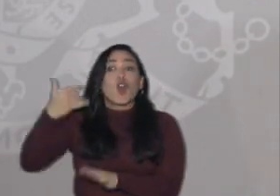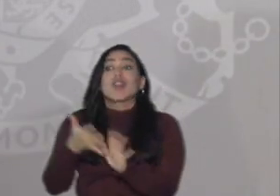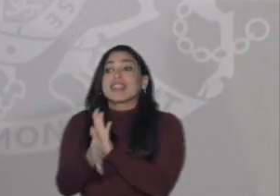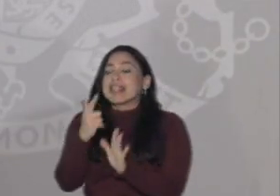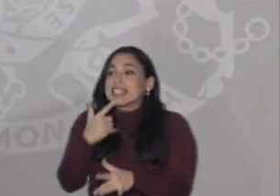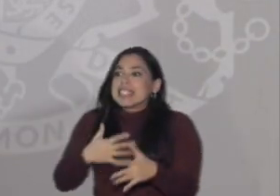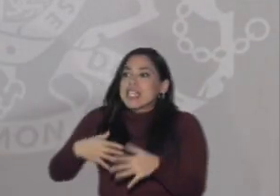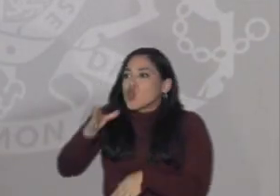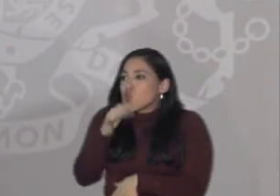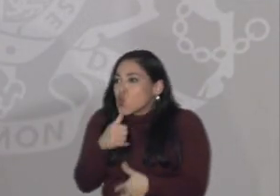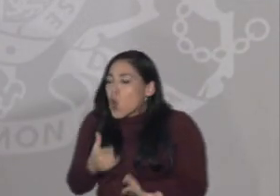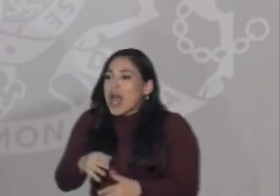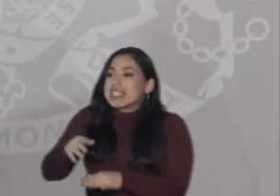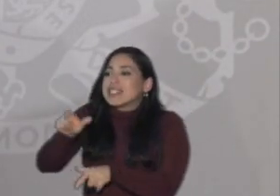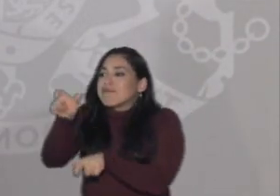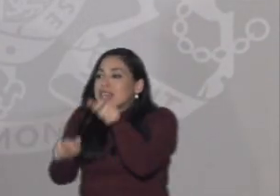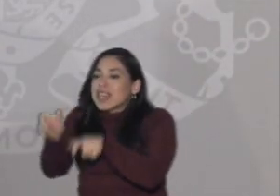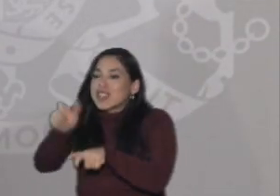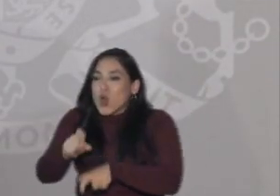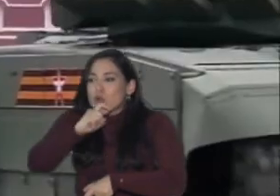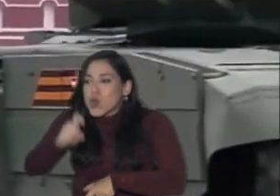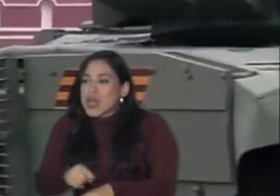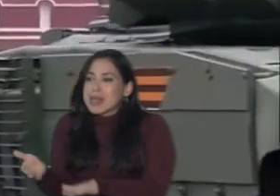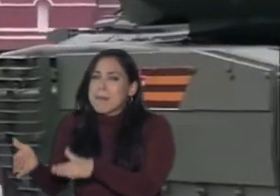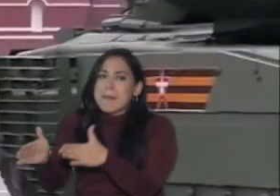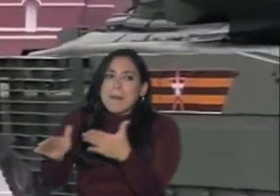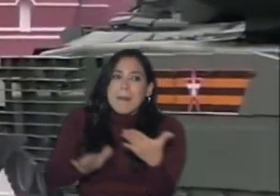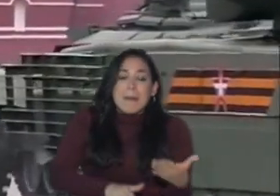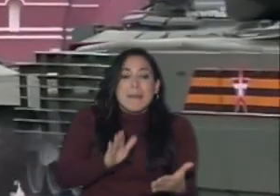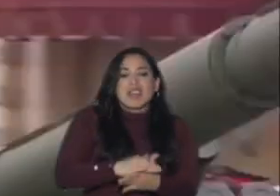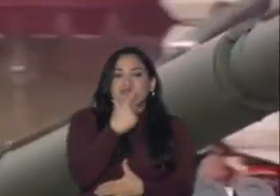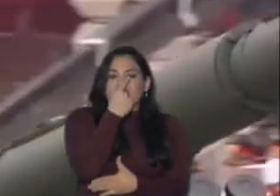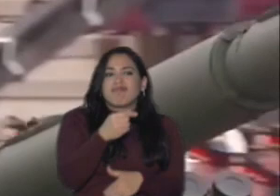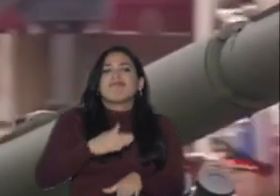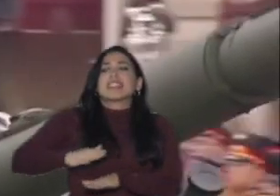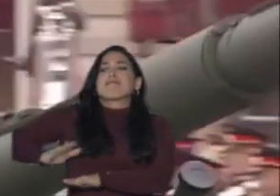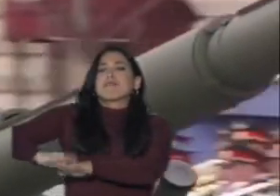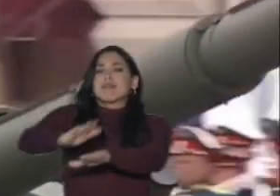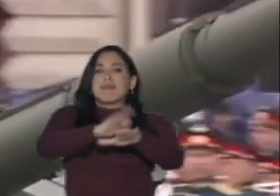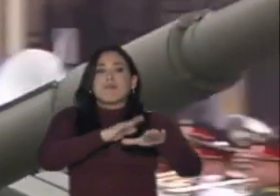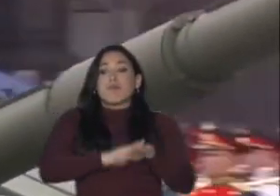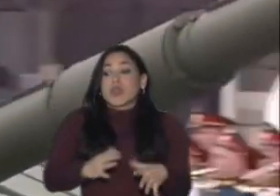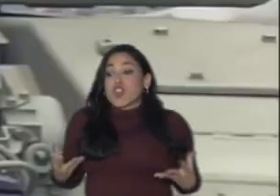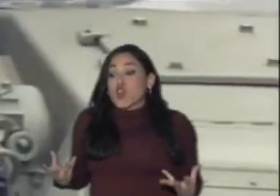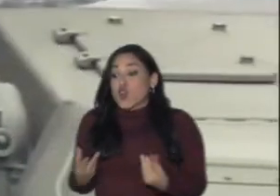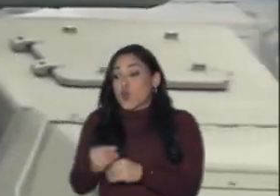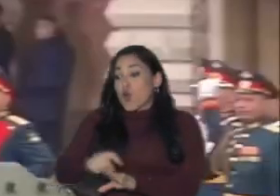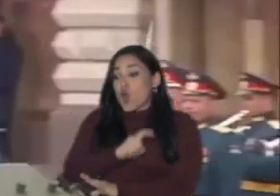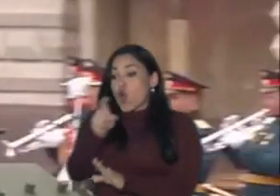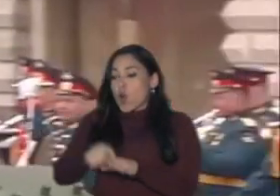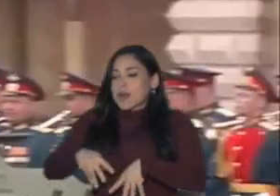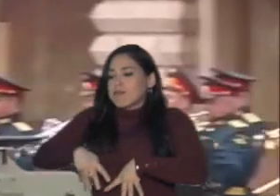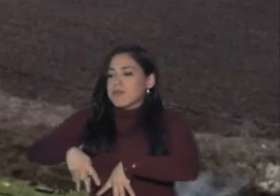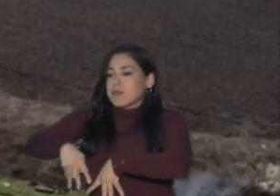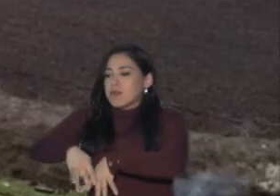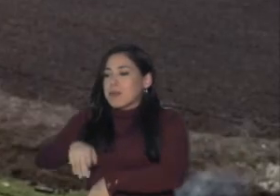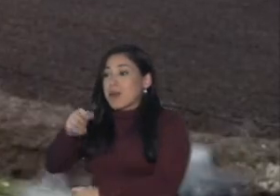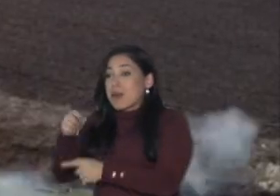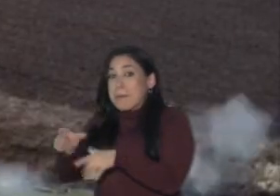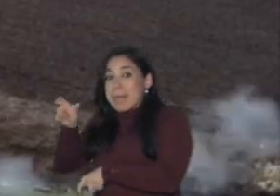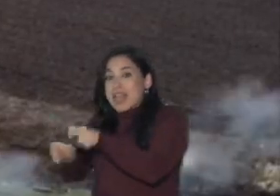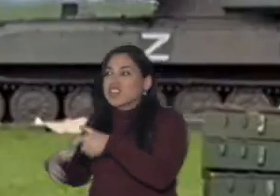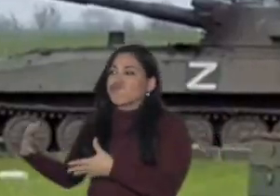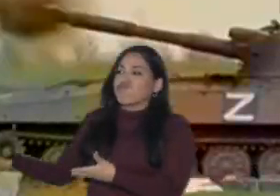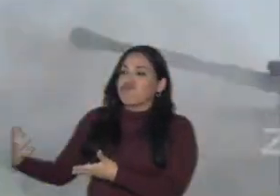de victorias y las miles de bajas en el frente de batalla, el mandatario haría una convocatoria para una movilización masiva de reservistas,